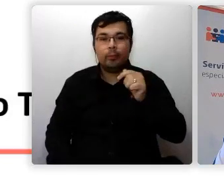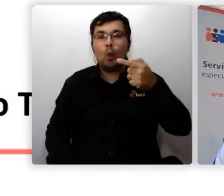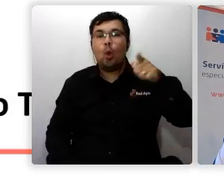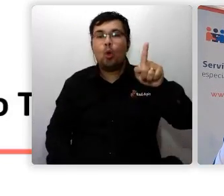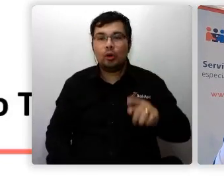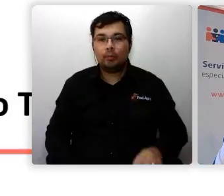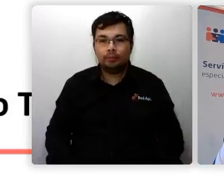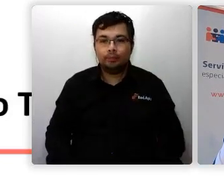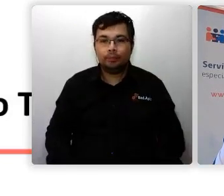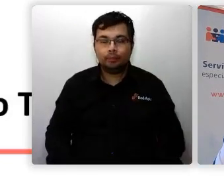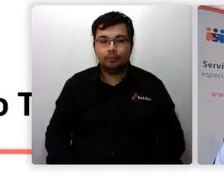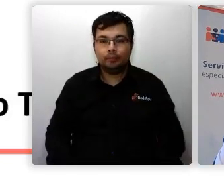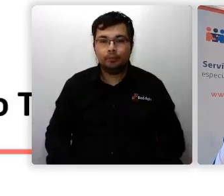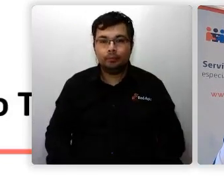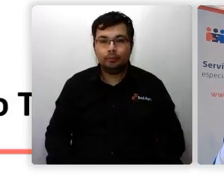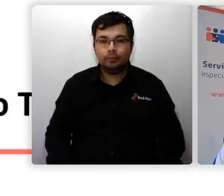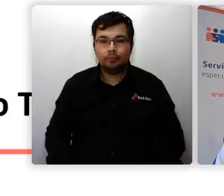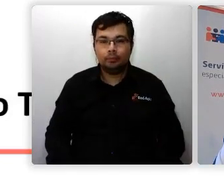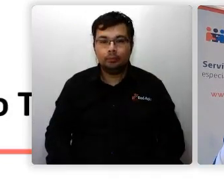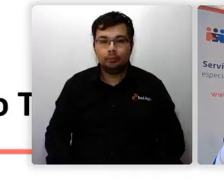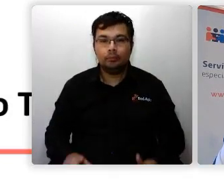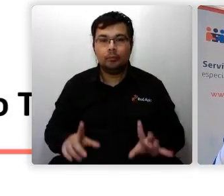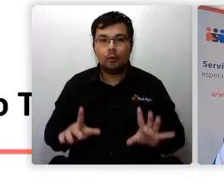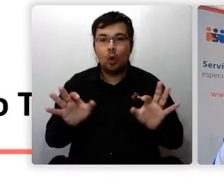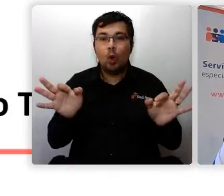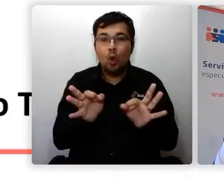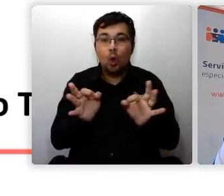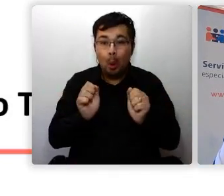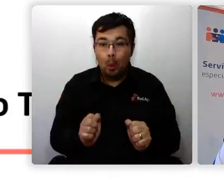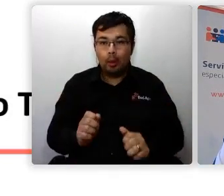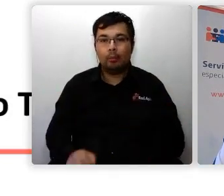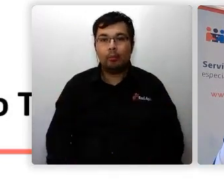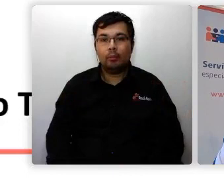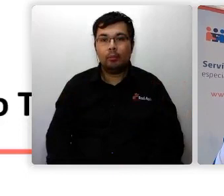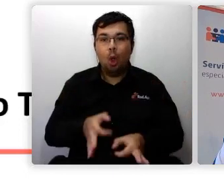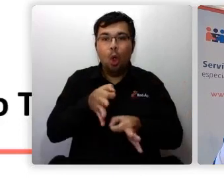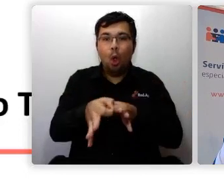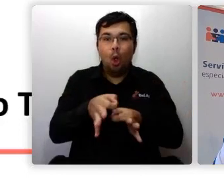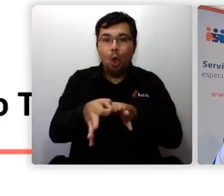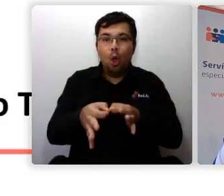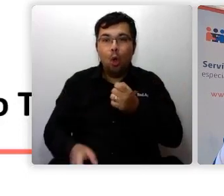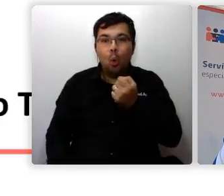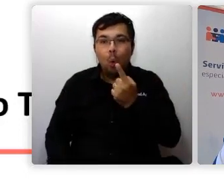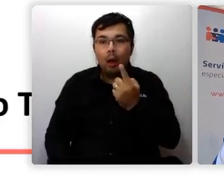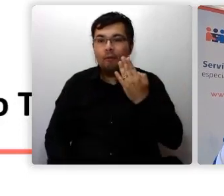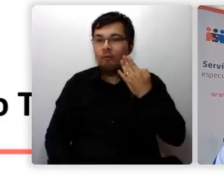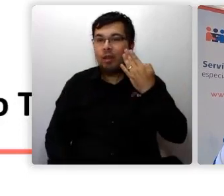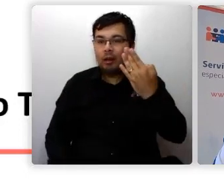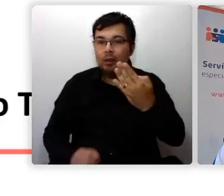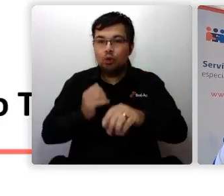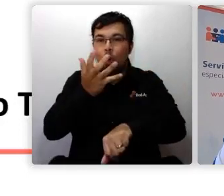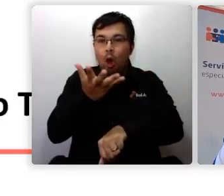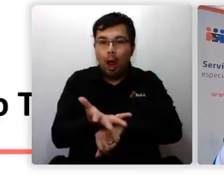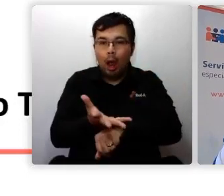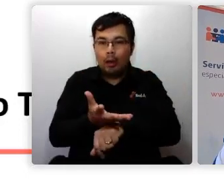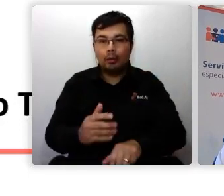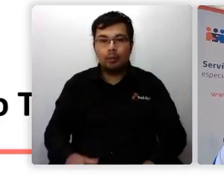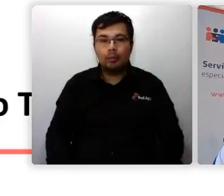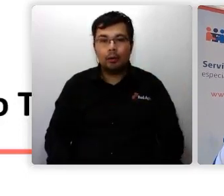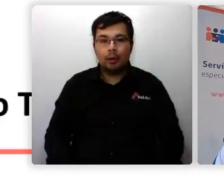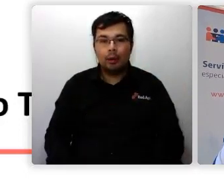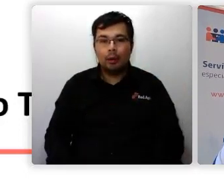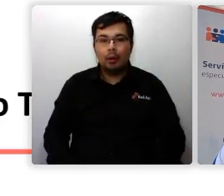Otra orientación que sí podemos dar es, por ejemplo, qué beneficios están presentes para cierto tipo de